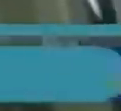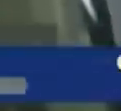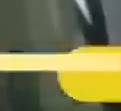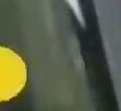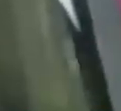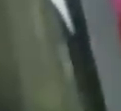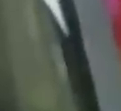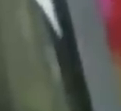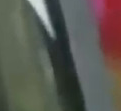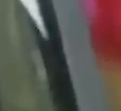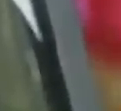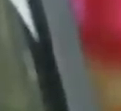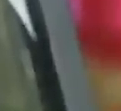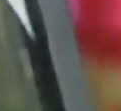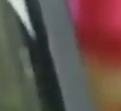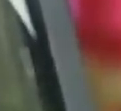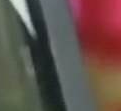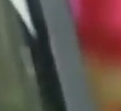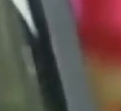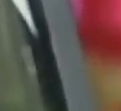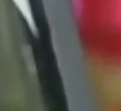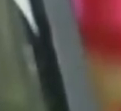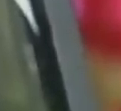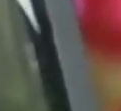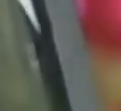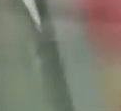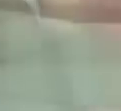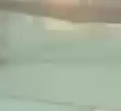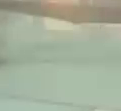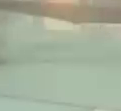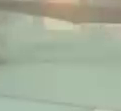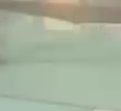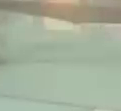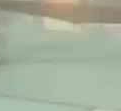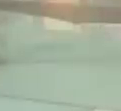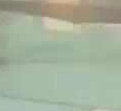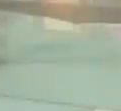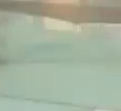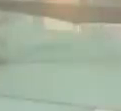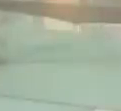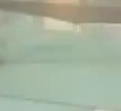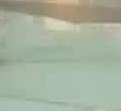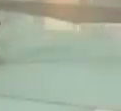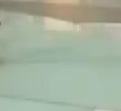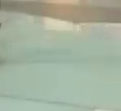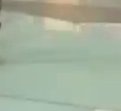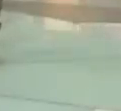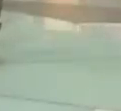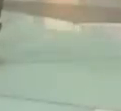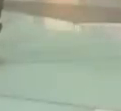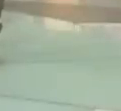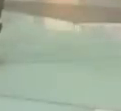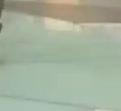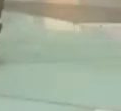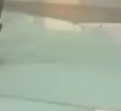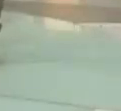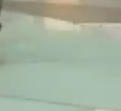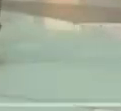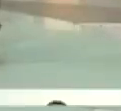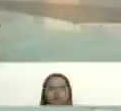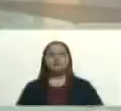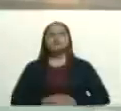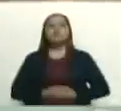del Consejo Nacional Electoral, exrectora de la Universidad Nacional de las Artes, UNEARTE, y también ministra hasta el día de ayer